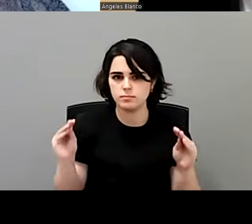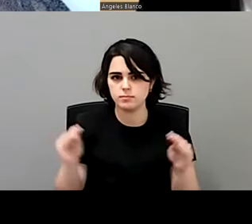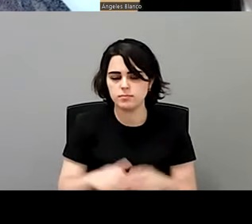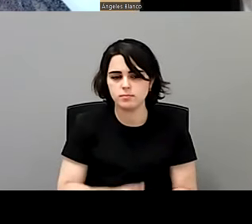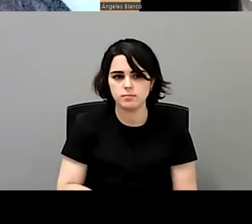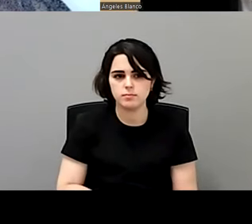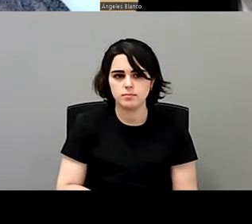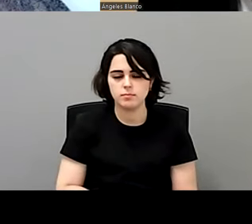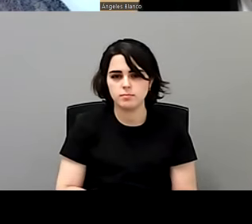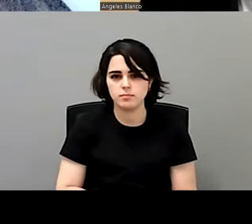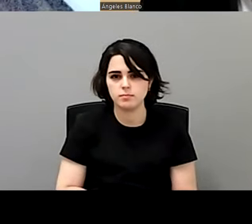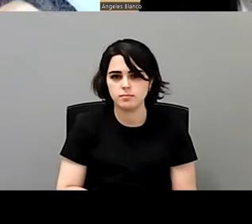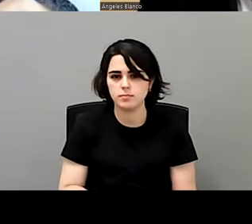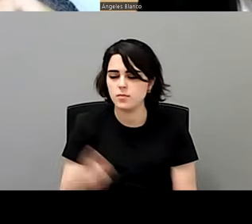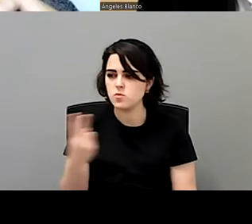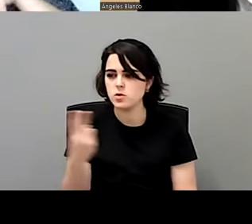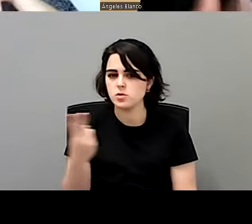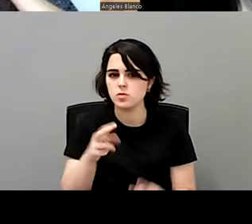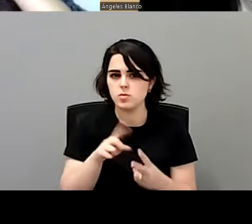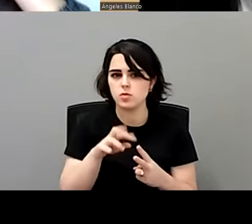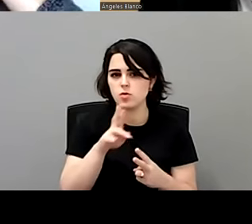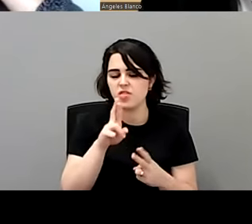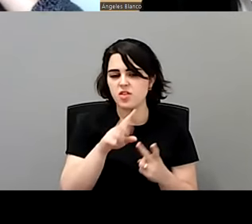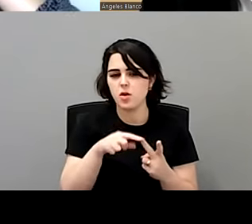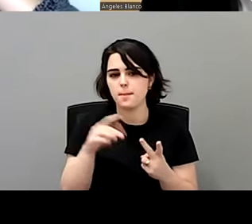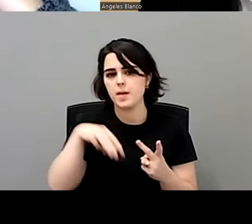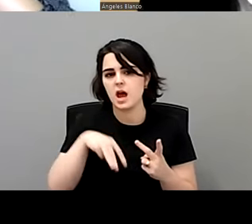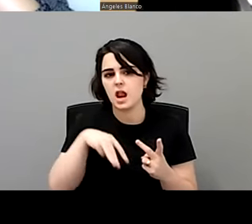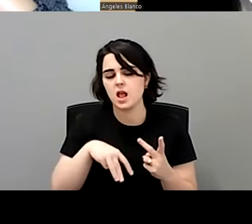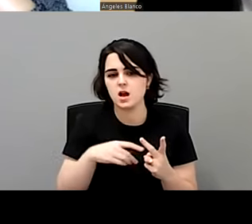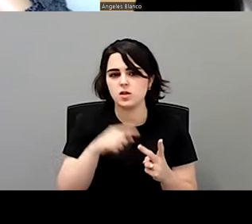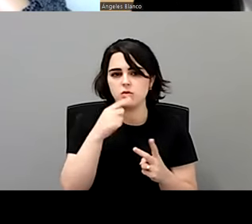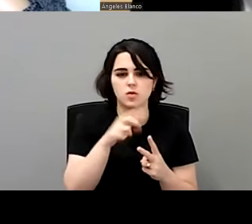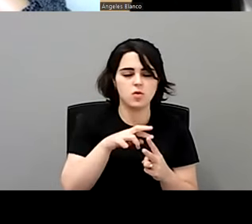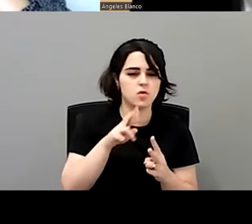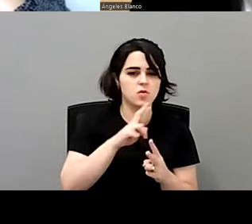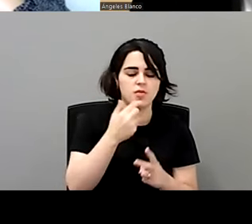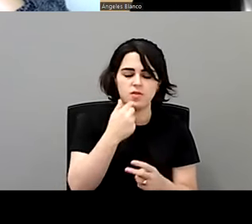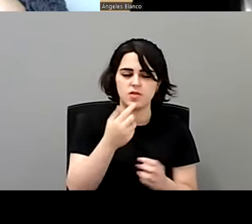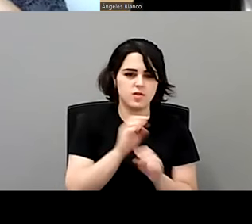Rocío, María, para vosotras, ¿por dónde pasa? Yo creo, Rocío, en tu ponencia lo has dejado claro, ¿no? Esto.